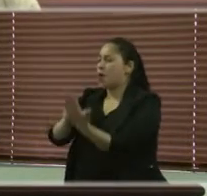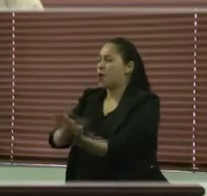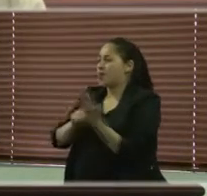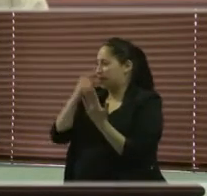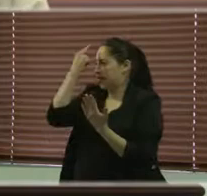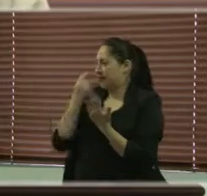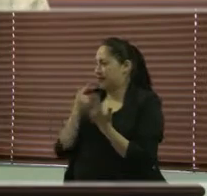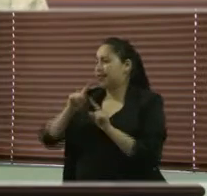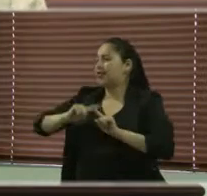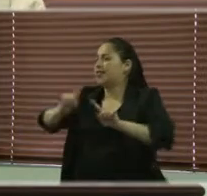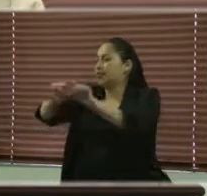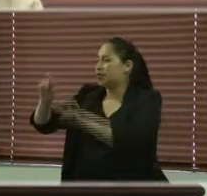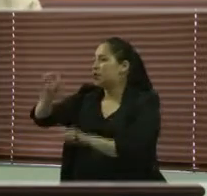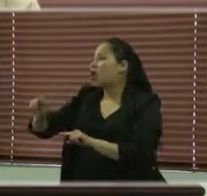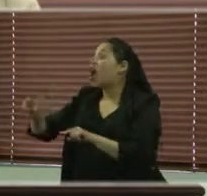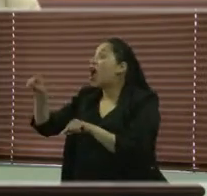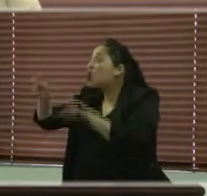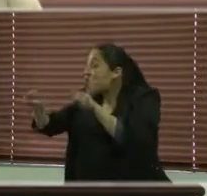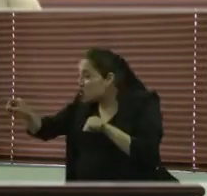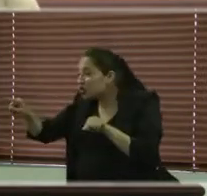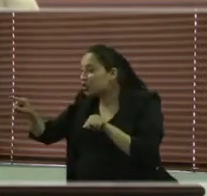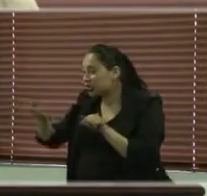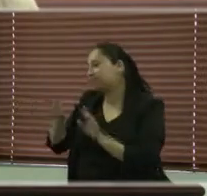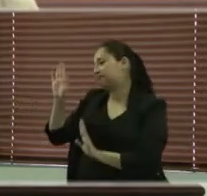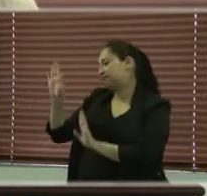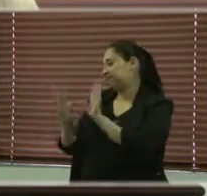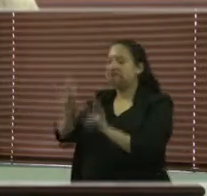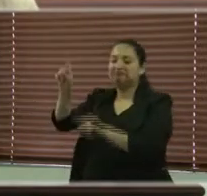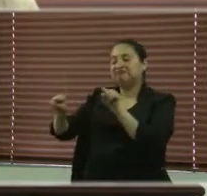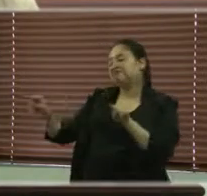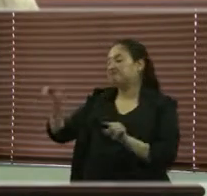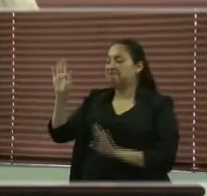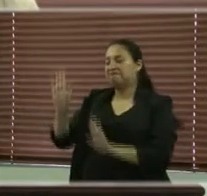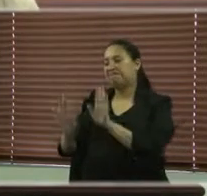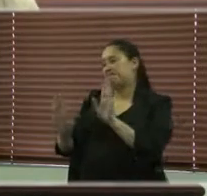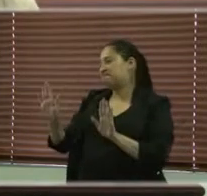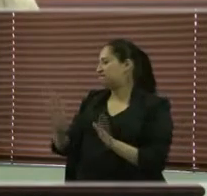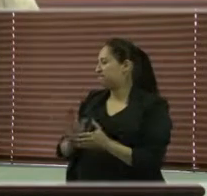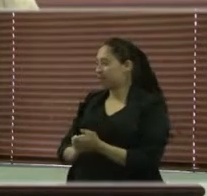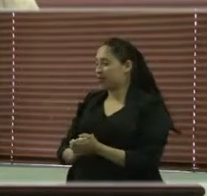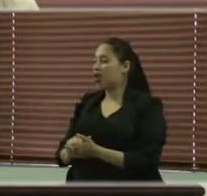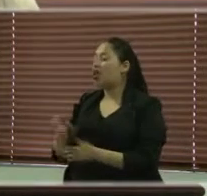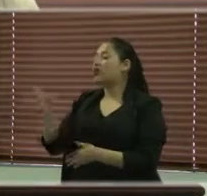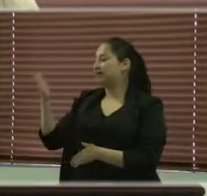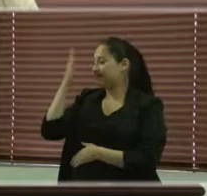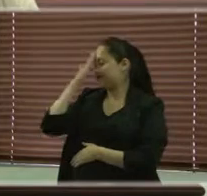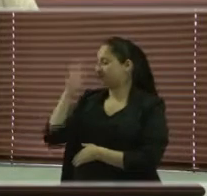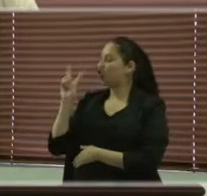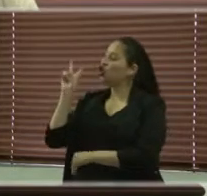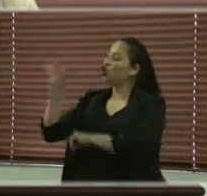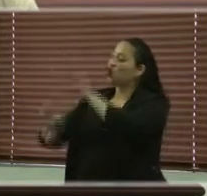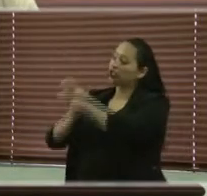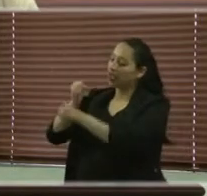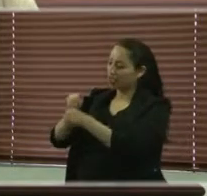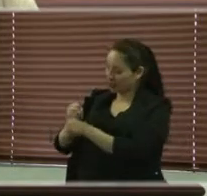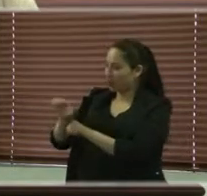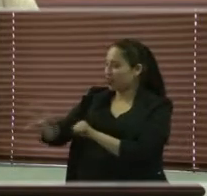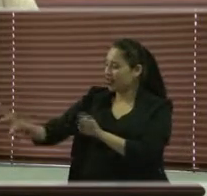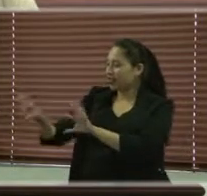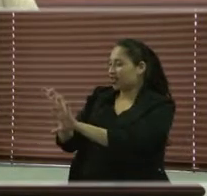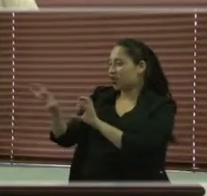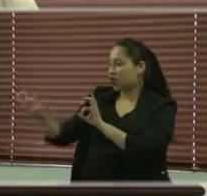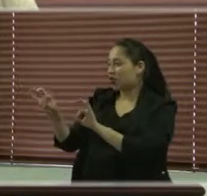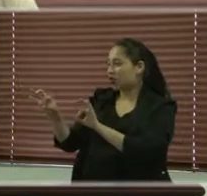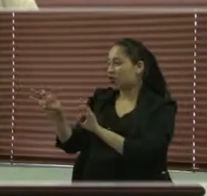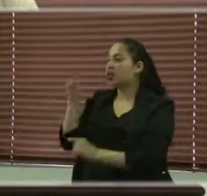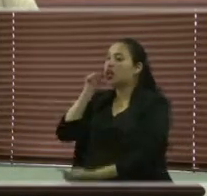la mayoría no presenta como se realiza cada dos años la la elección La idea es que la mitad de los